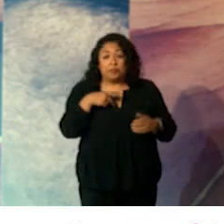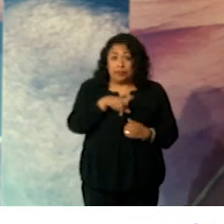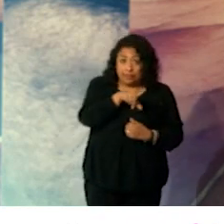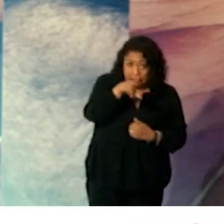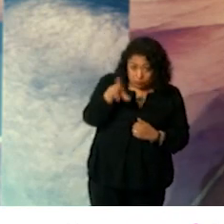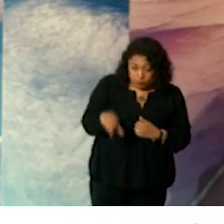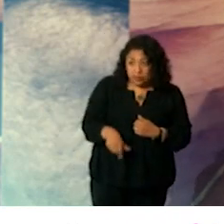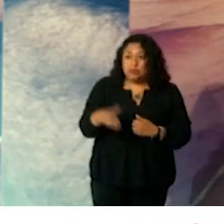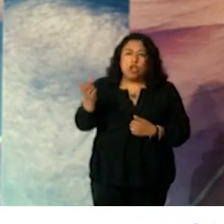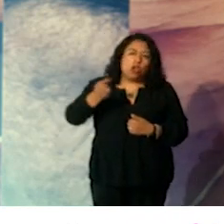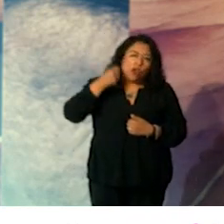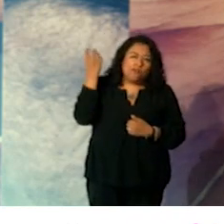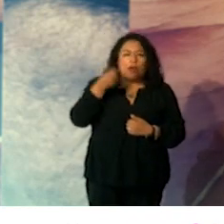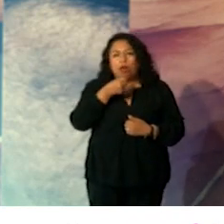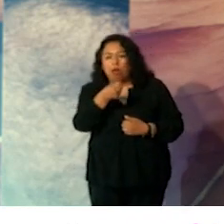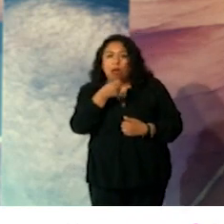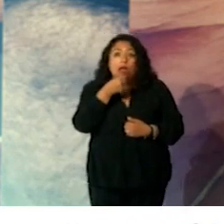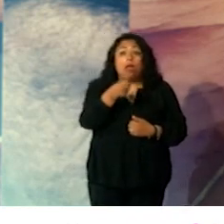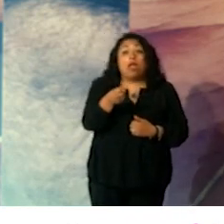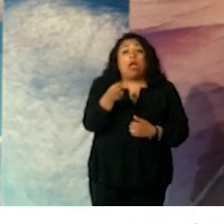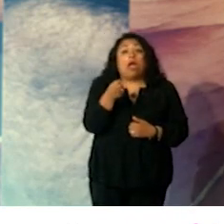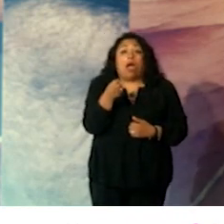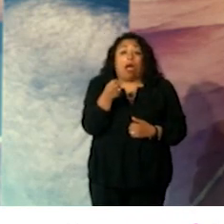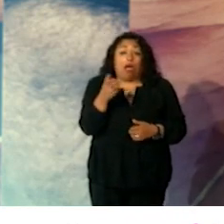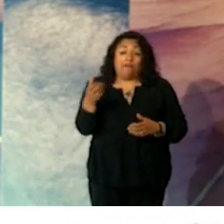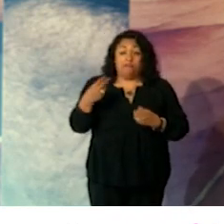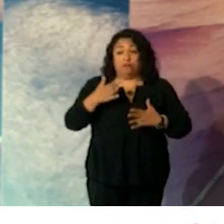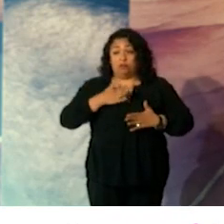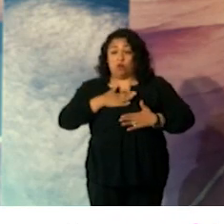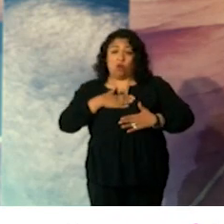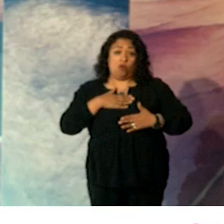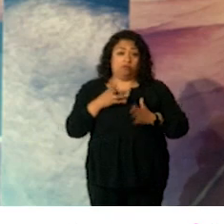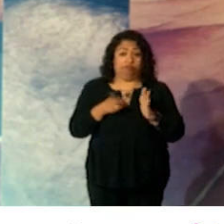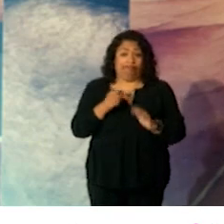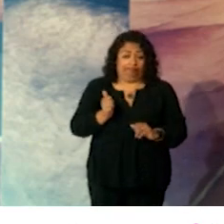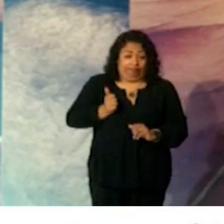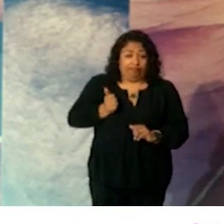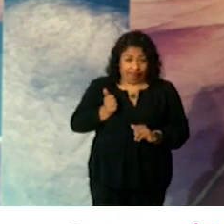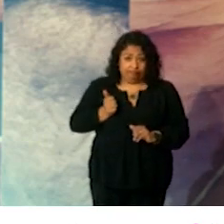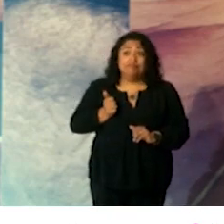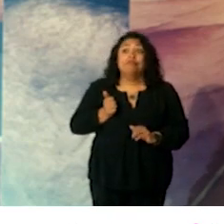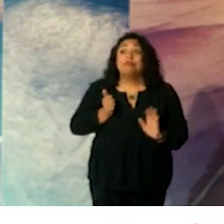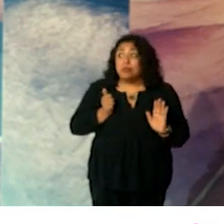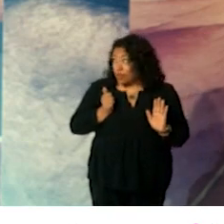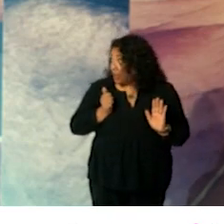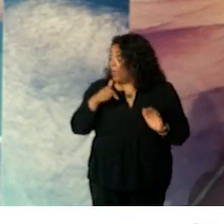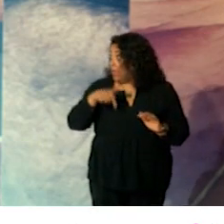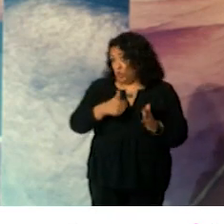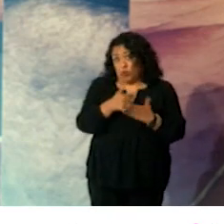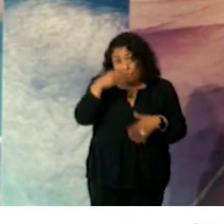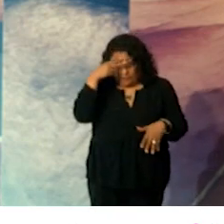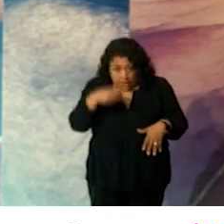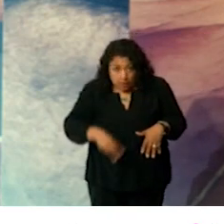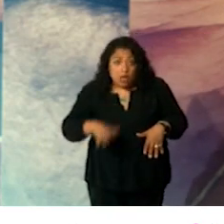Después viene una conferencia de prensa en donde, utilizando el privilegio otra vez, que estamos en la Ciudad de